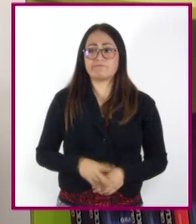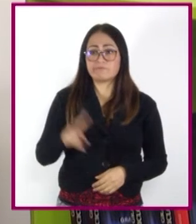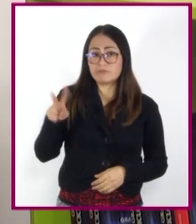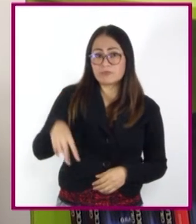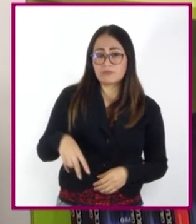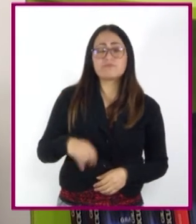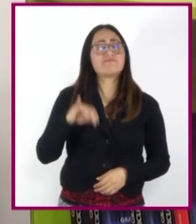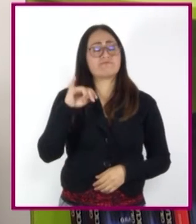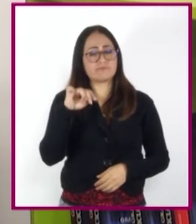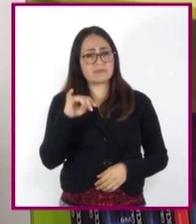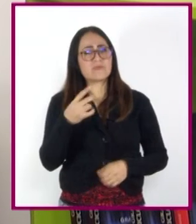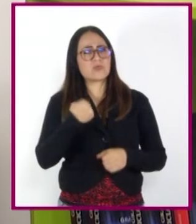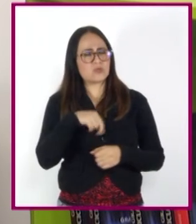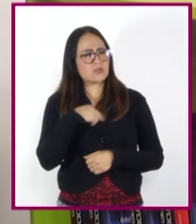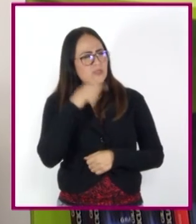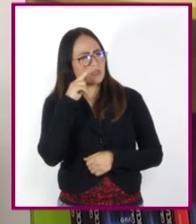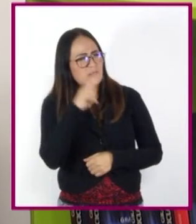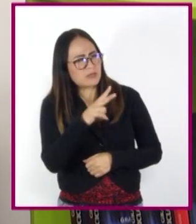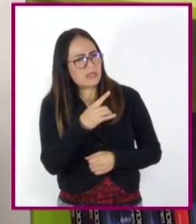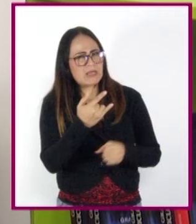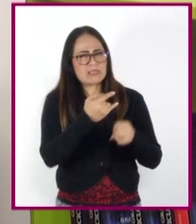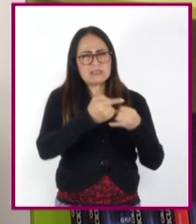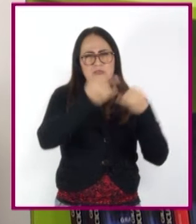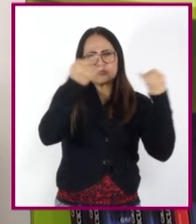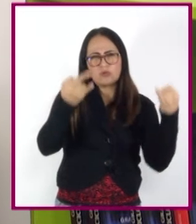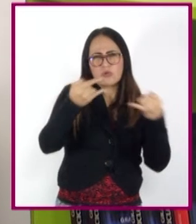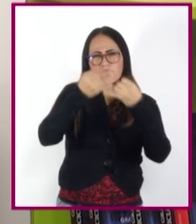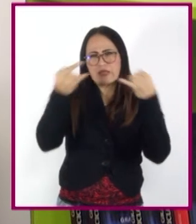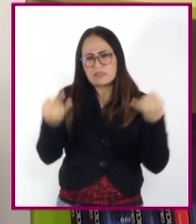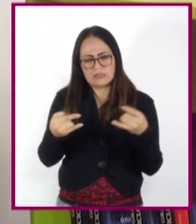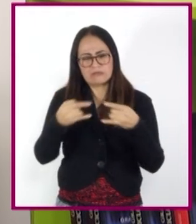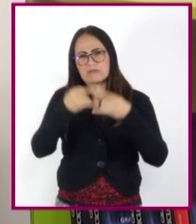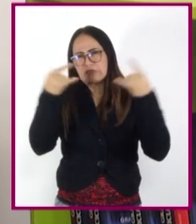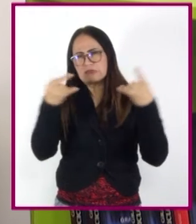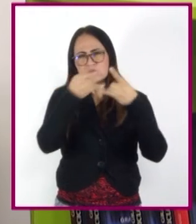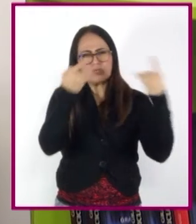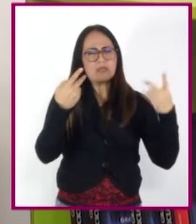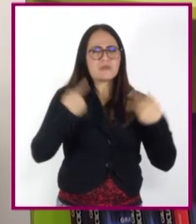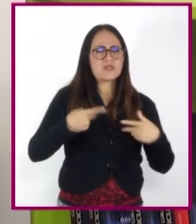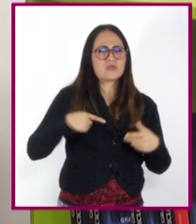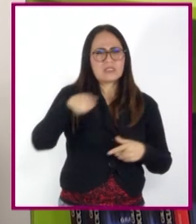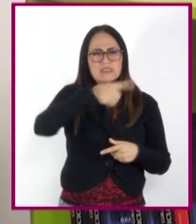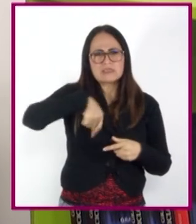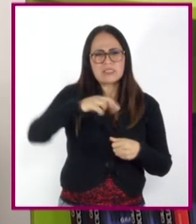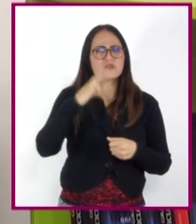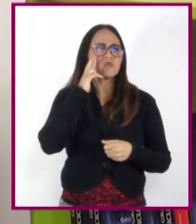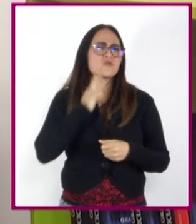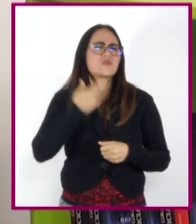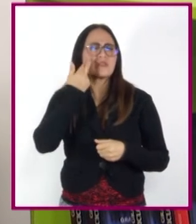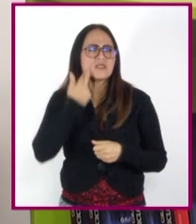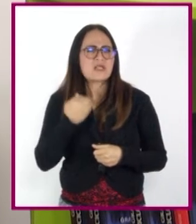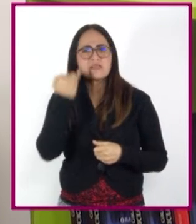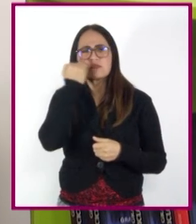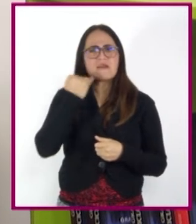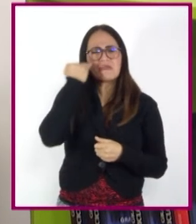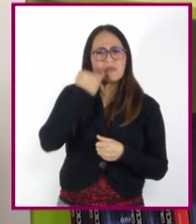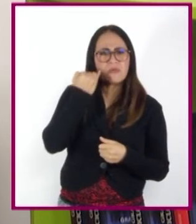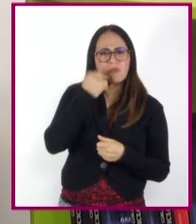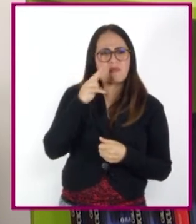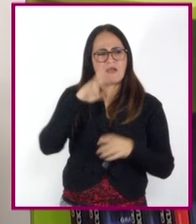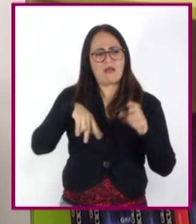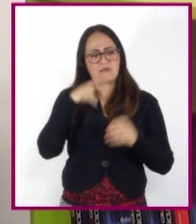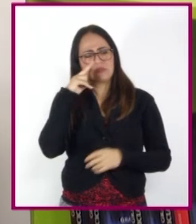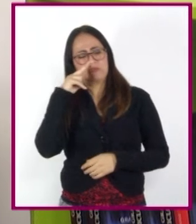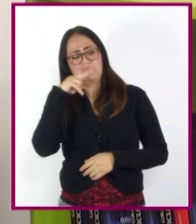Efectivamente, aún encontramos casos de personas quienes por tener rasgos indígenas, por su color de piel y por su lengua, reciben miradas